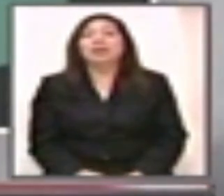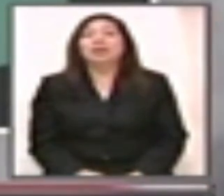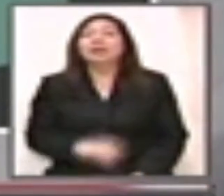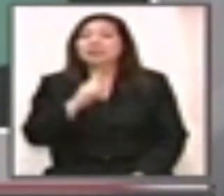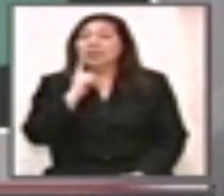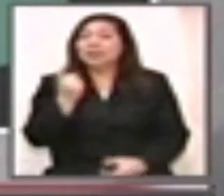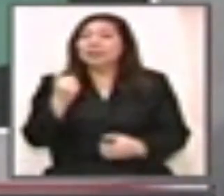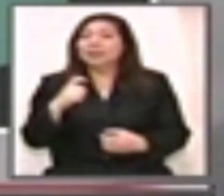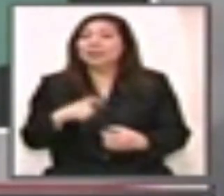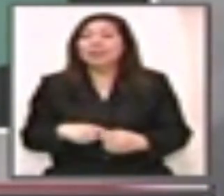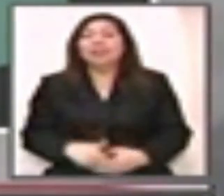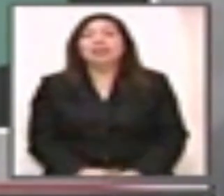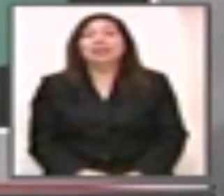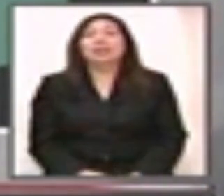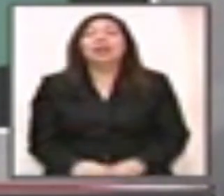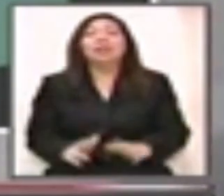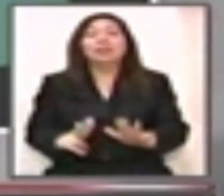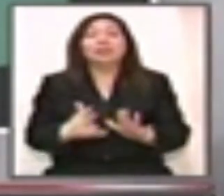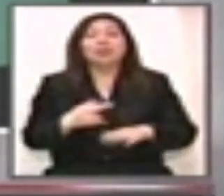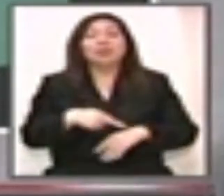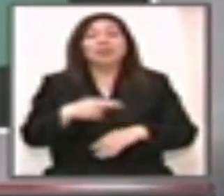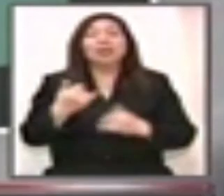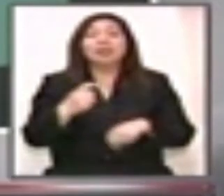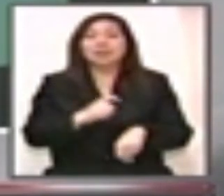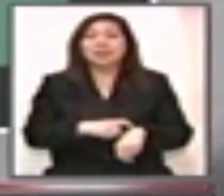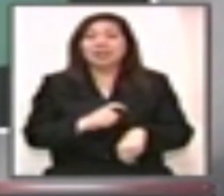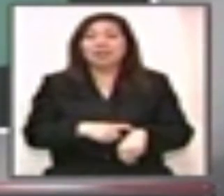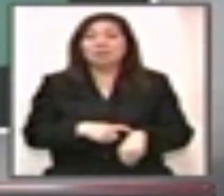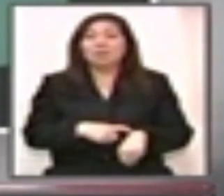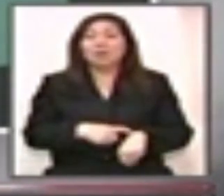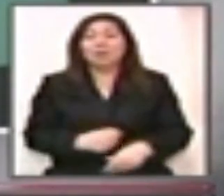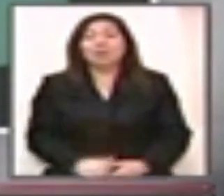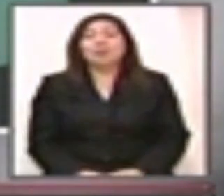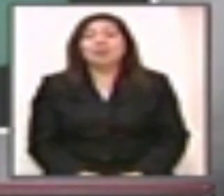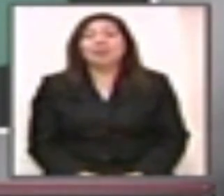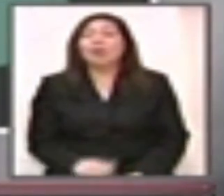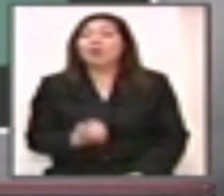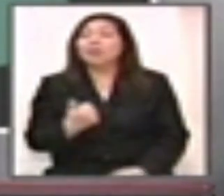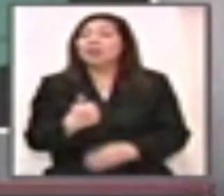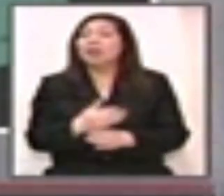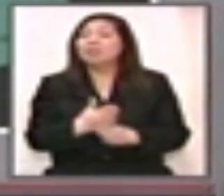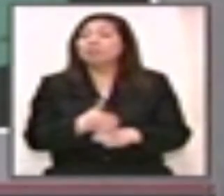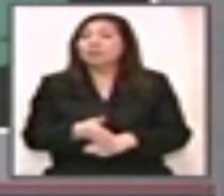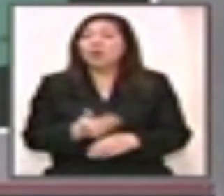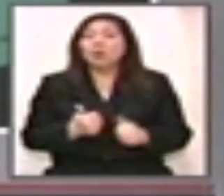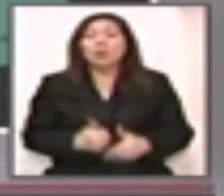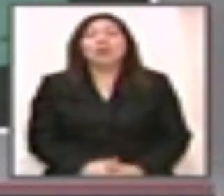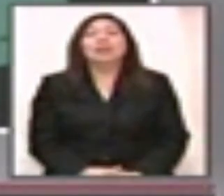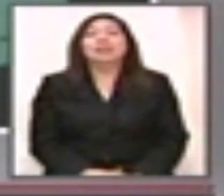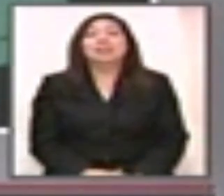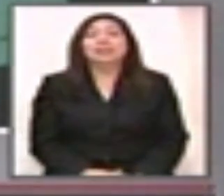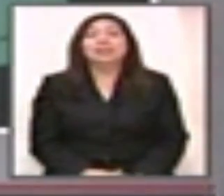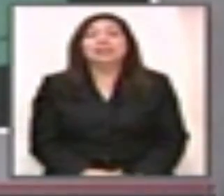Estamos interviniendo en 18 regiones al momento y otra forma a través de la cual intervenimos